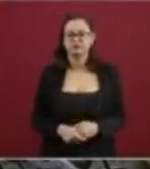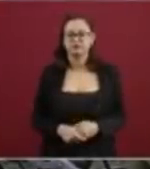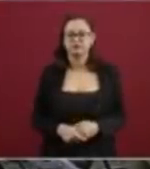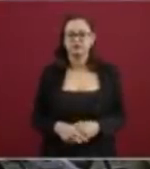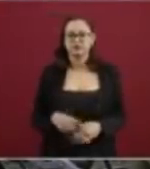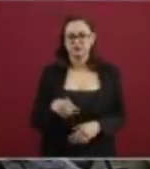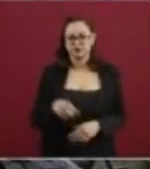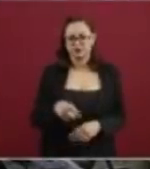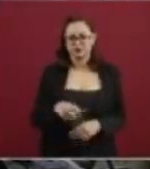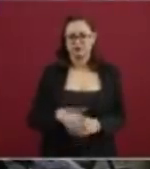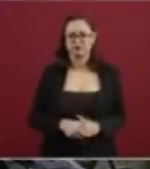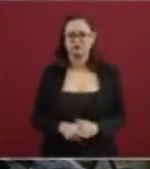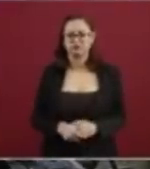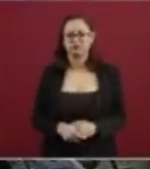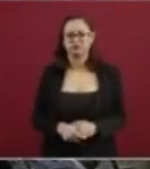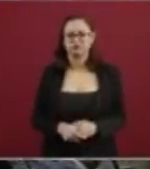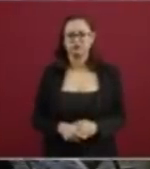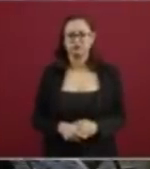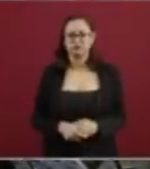Vamos aquí.